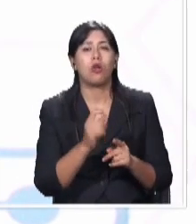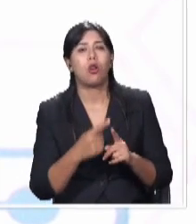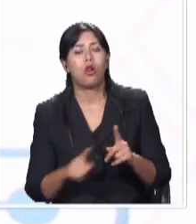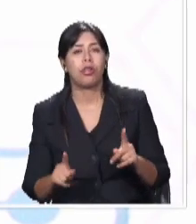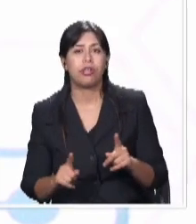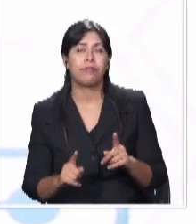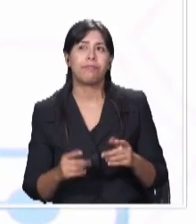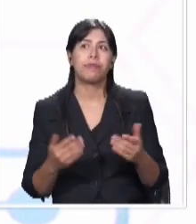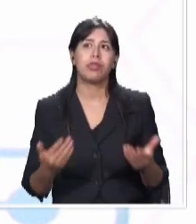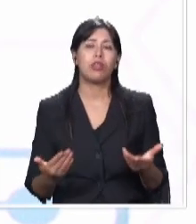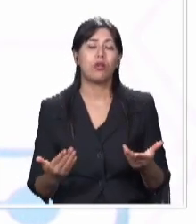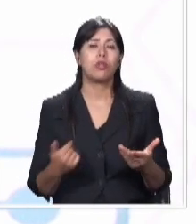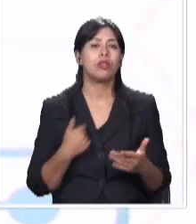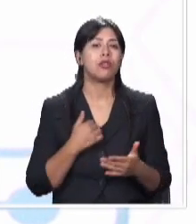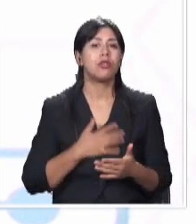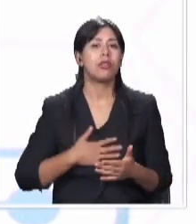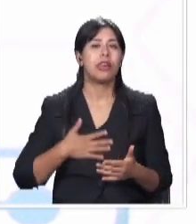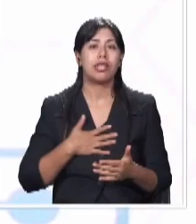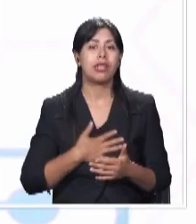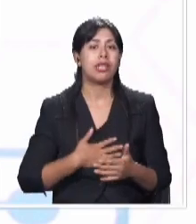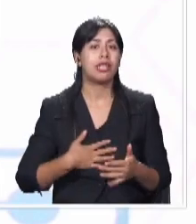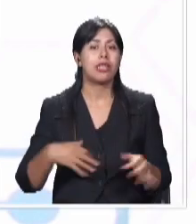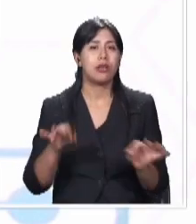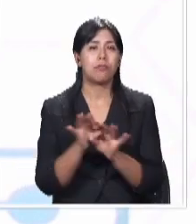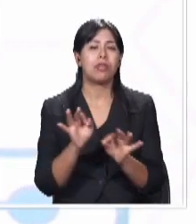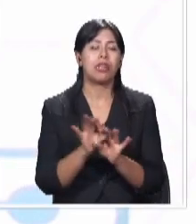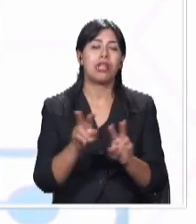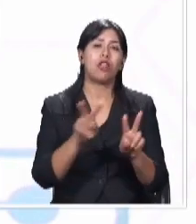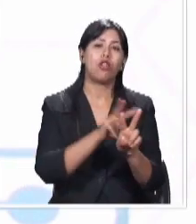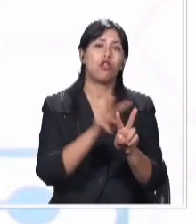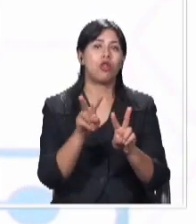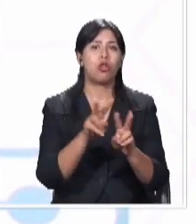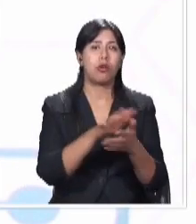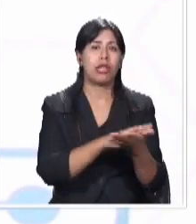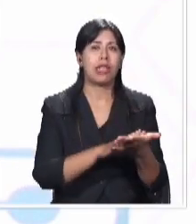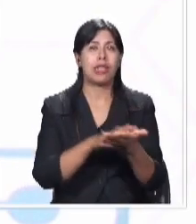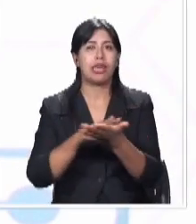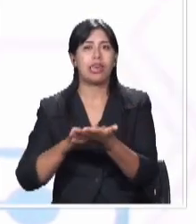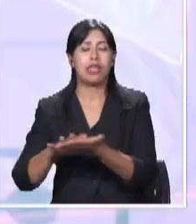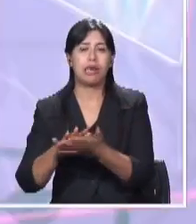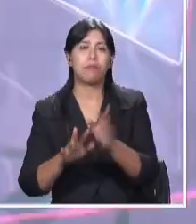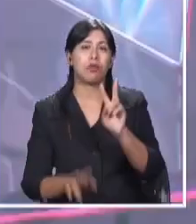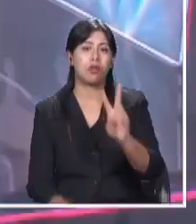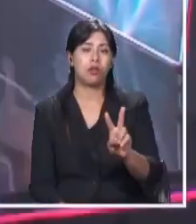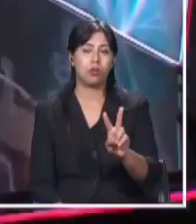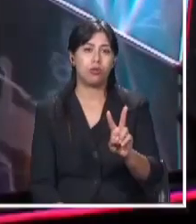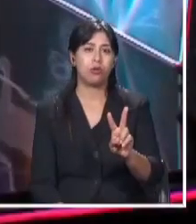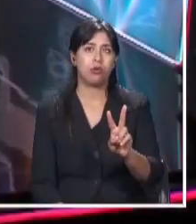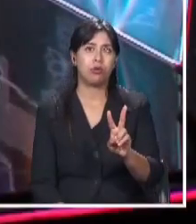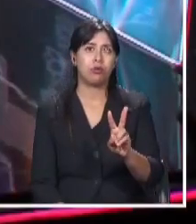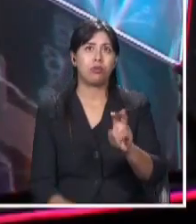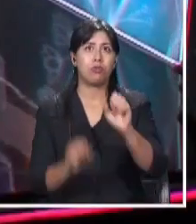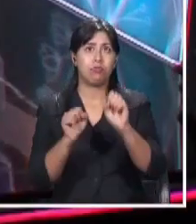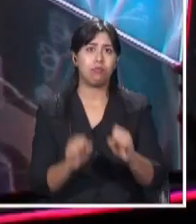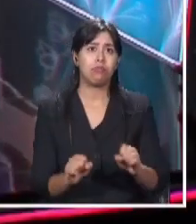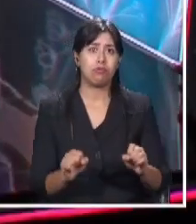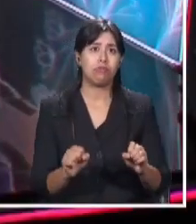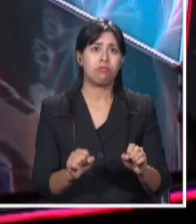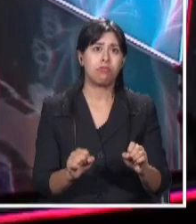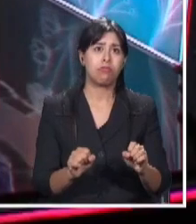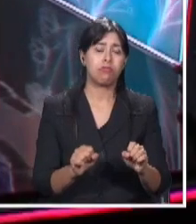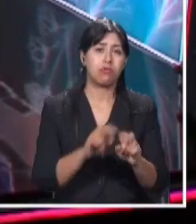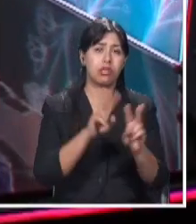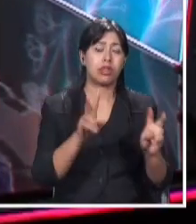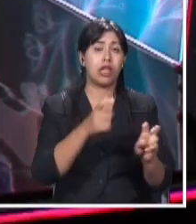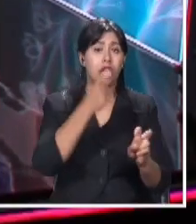Entonces, lo que quiero, en este contexto, lo quiero contarles dos ejemplos, ¿ya? Dos ejemplos de los cuales sobre podemos juntar un poquito el conocimiento